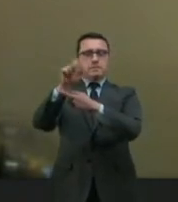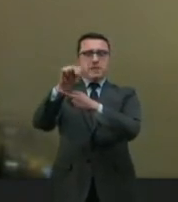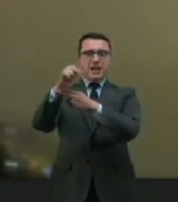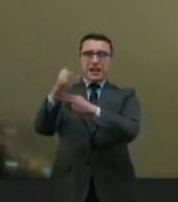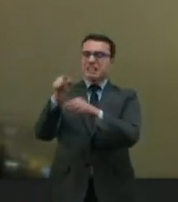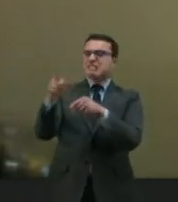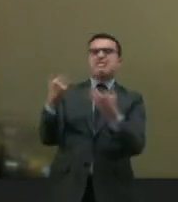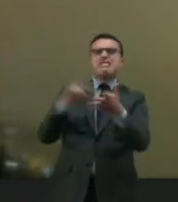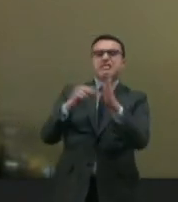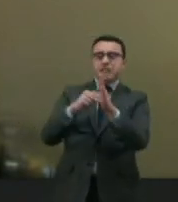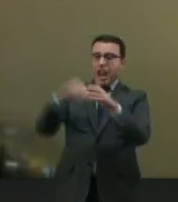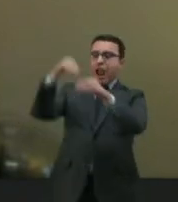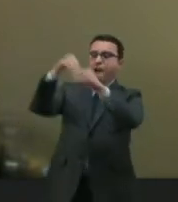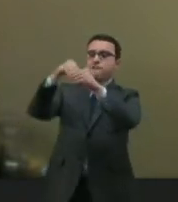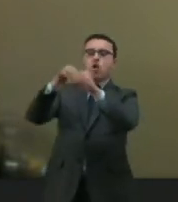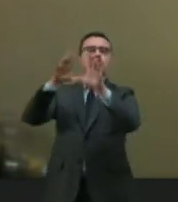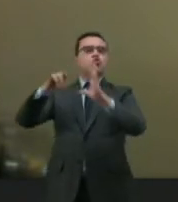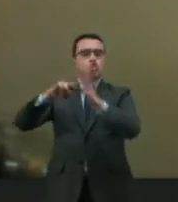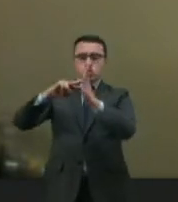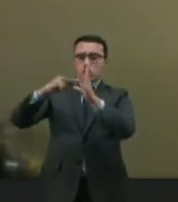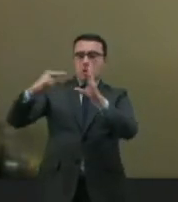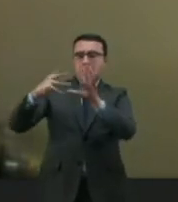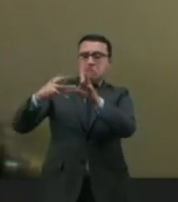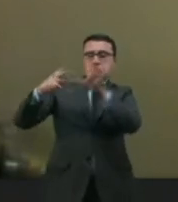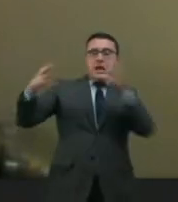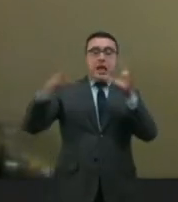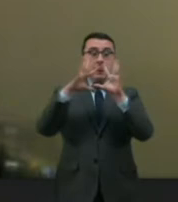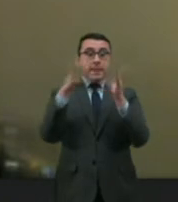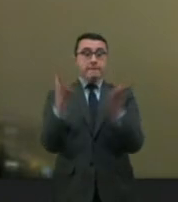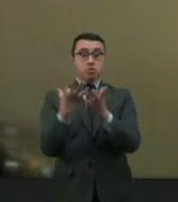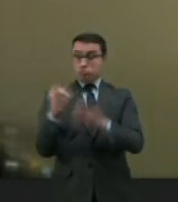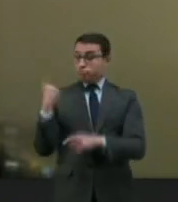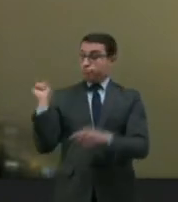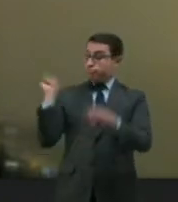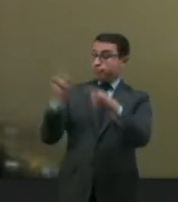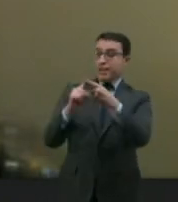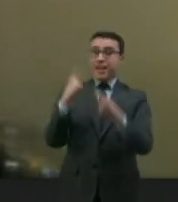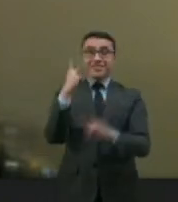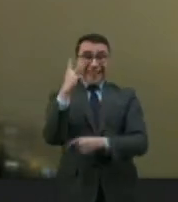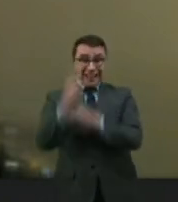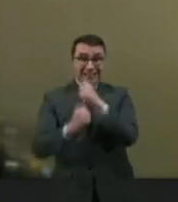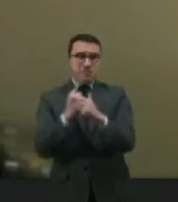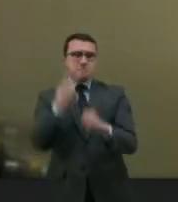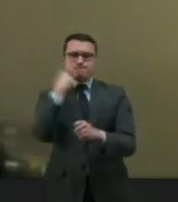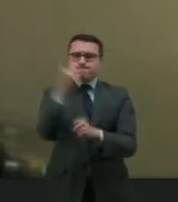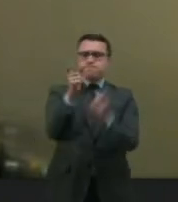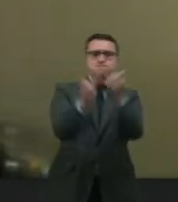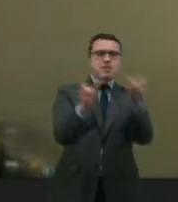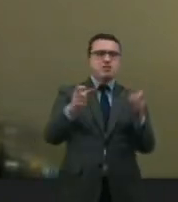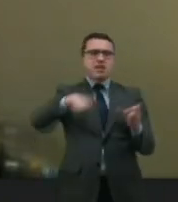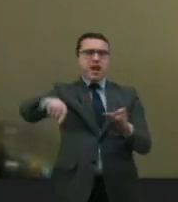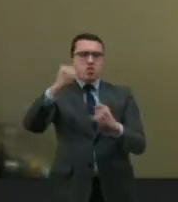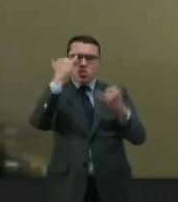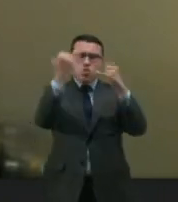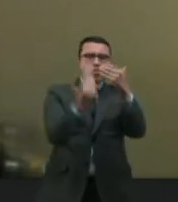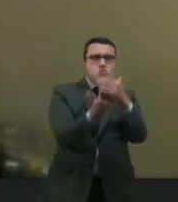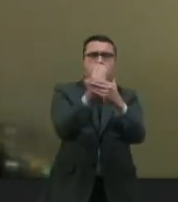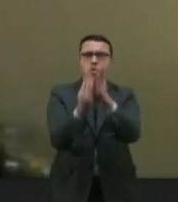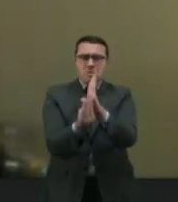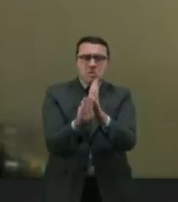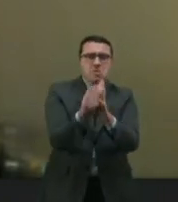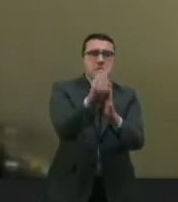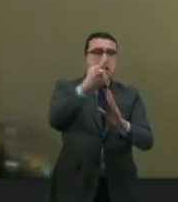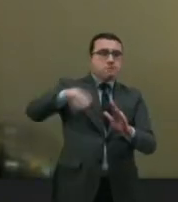fondo de tecnología más grande del mundo. Llevamos 3 años buscando emprendedores de alto crecimiento que